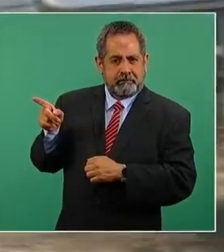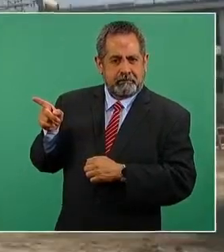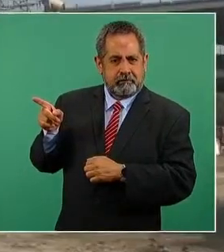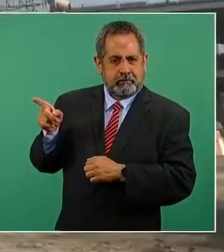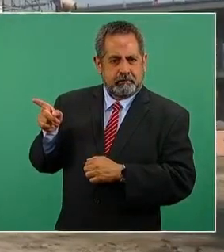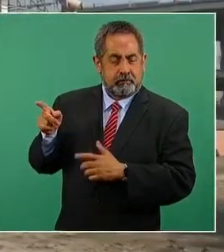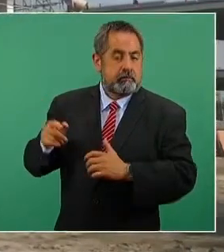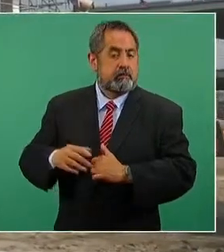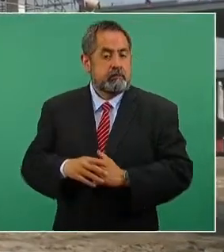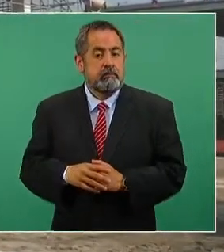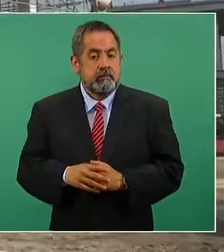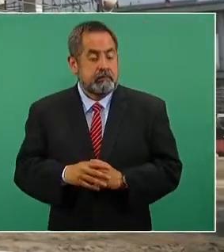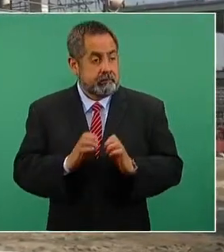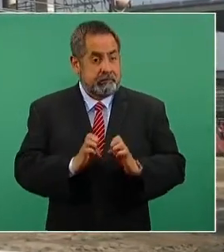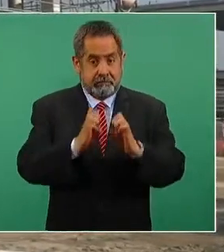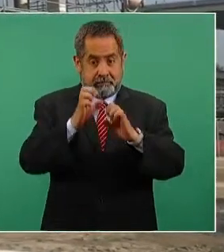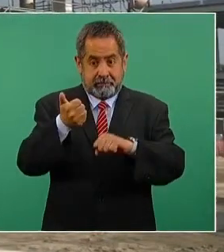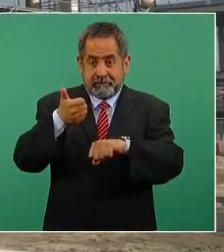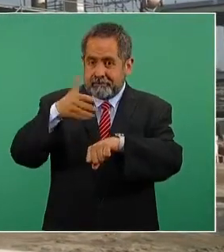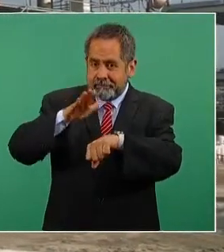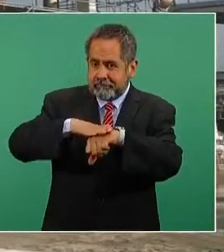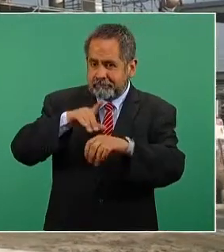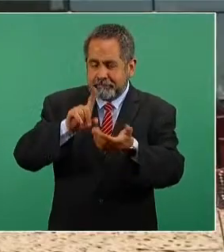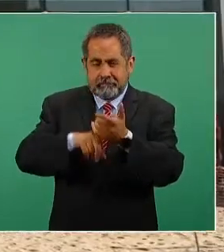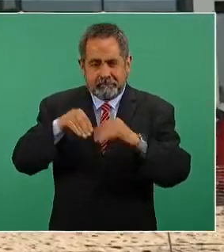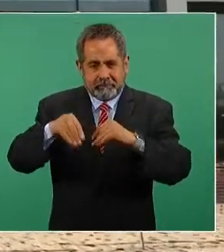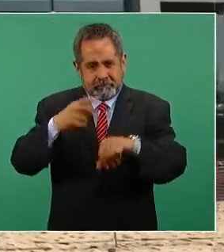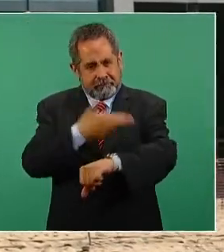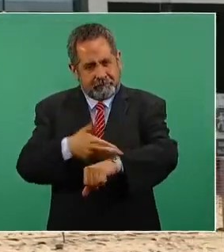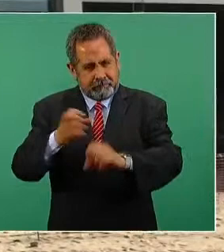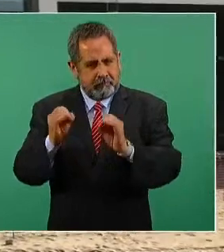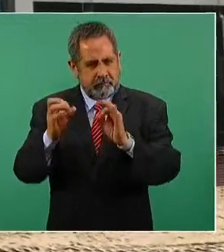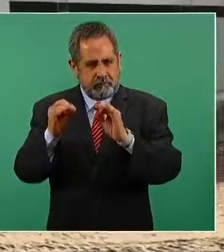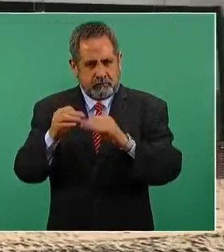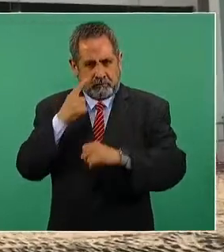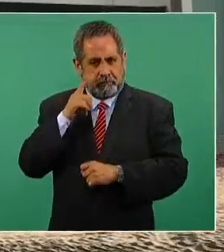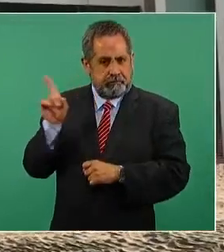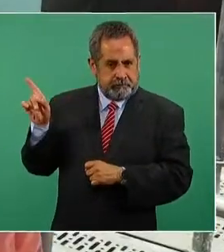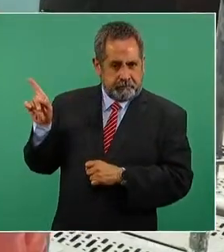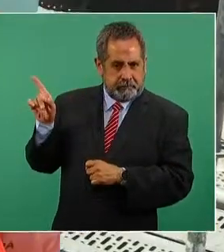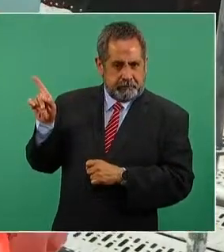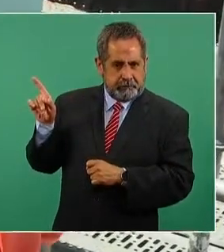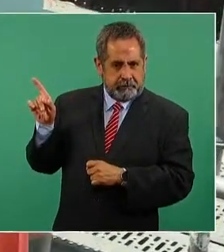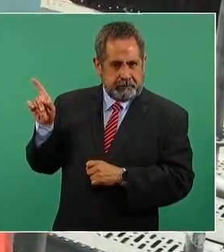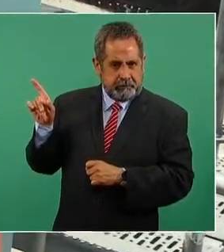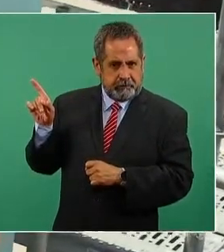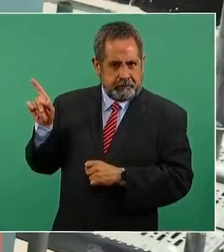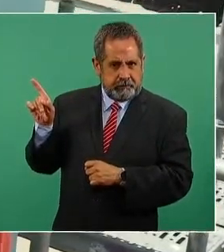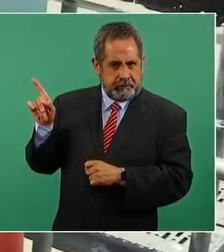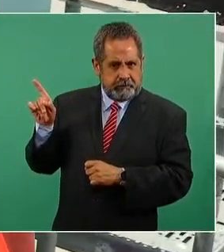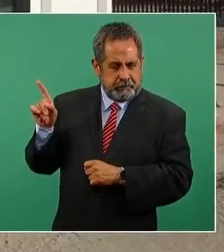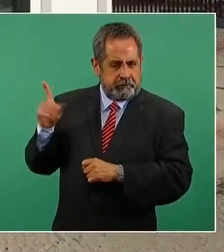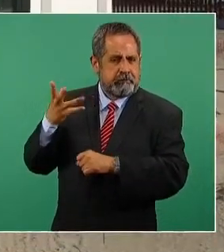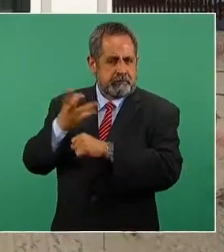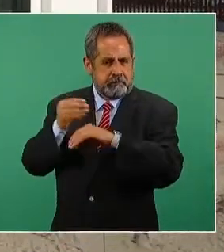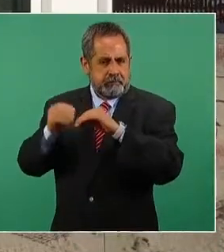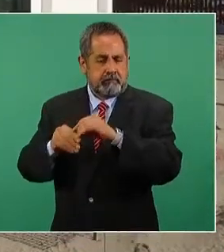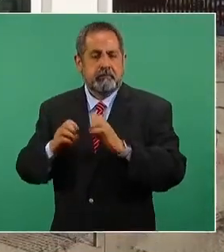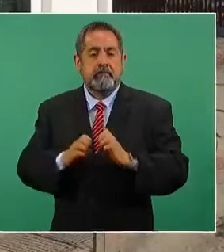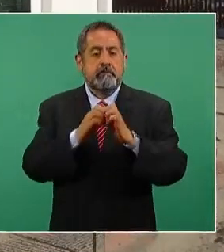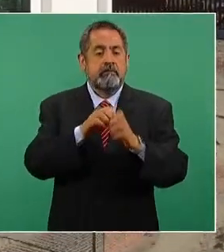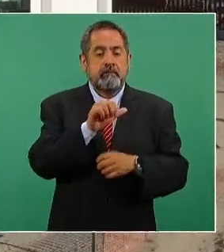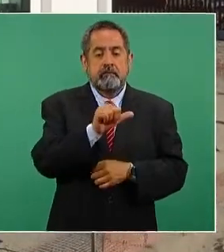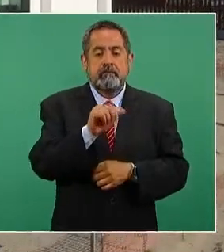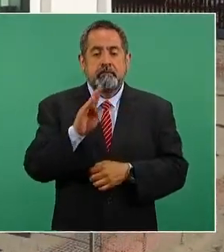domo. En el área de edificios administrativos y operativos, continúan los trabajos en basa duroc en fachada de muros interiores de los edificios A,